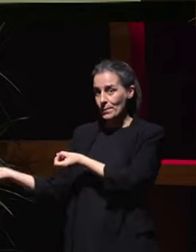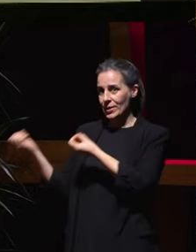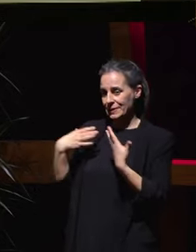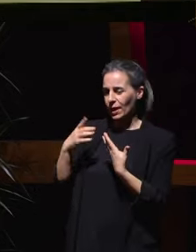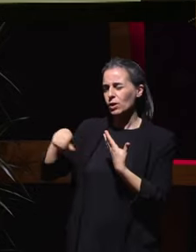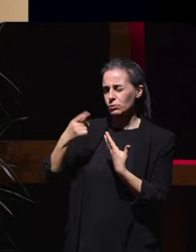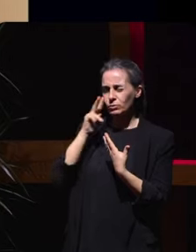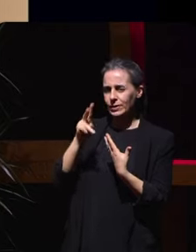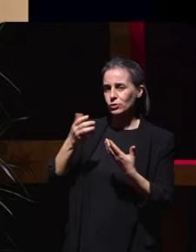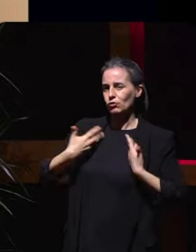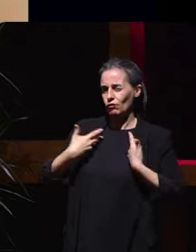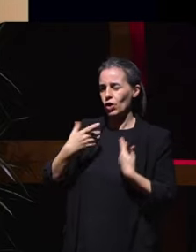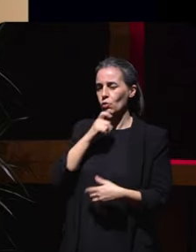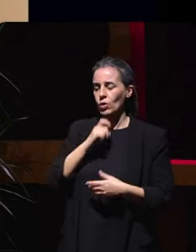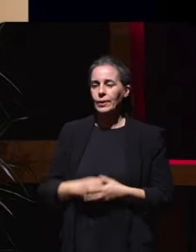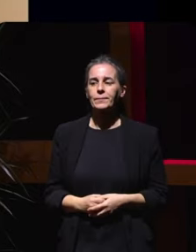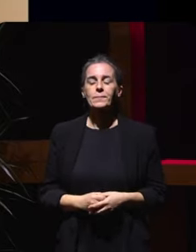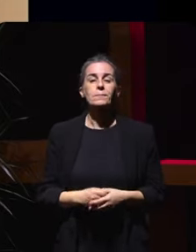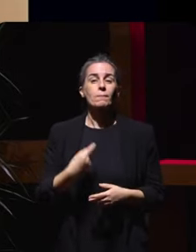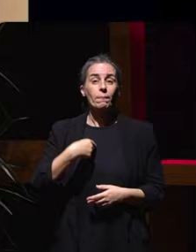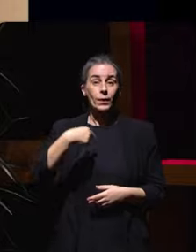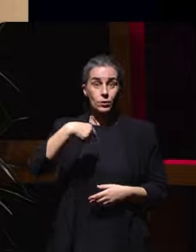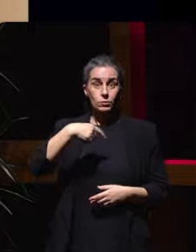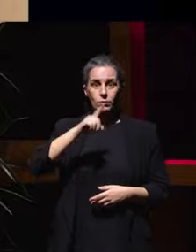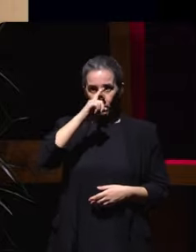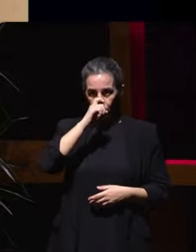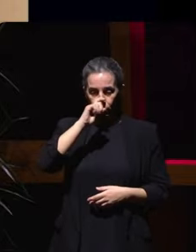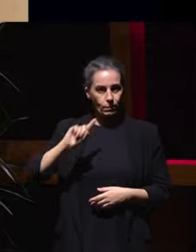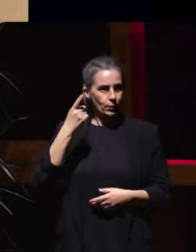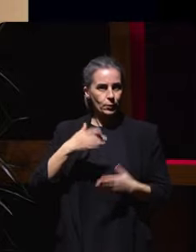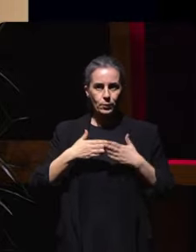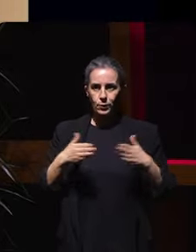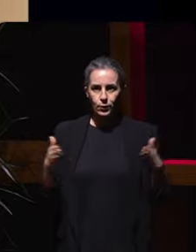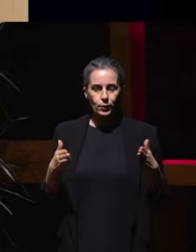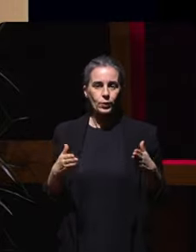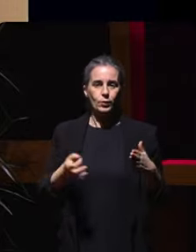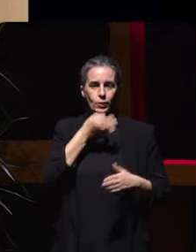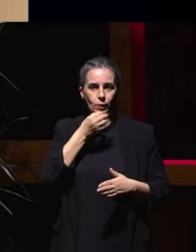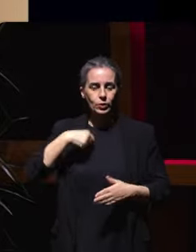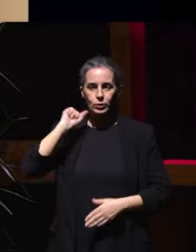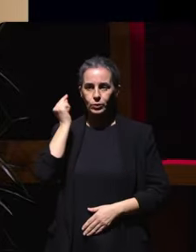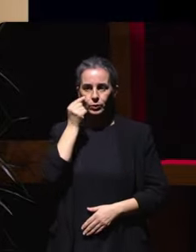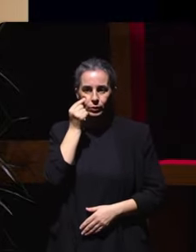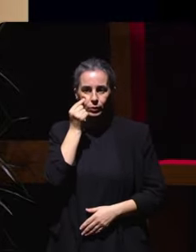primeira retransmisión. E me hizo mucha ilusión. Cando me enteré, lo primero que hice fue gritar, saltar.